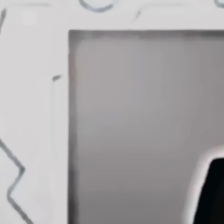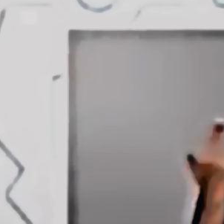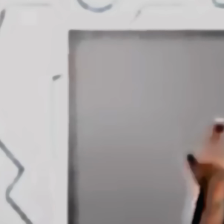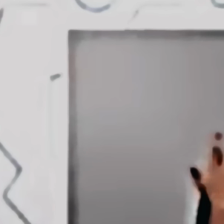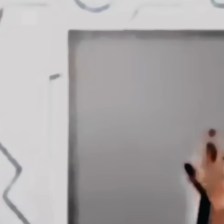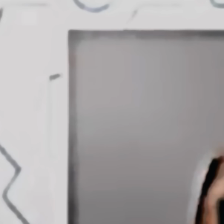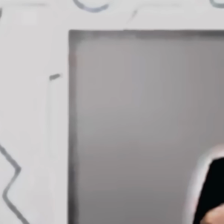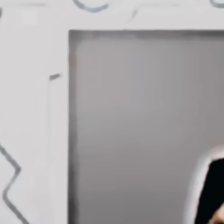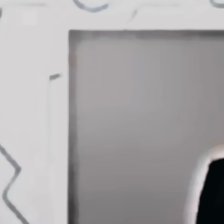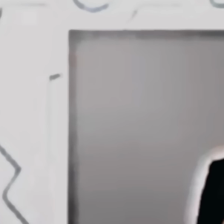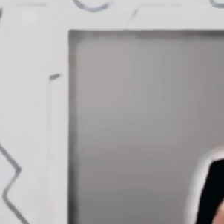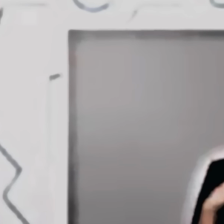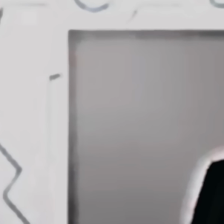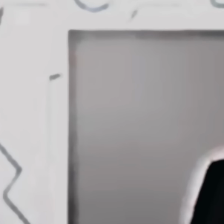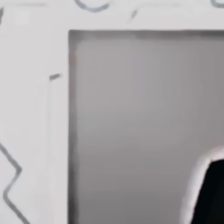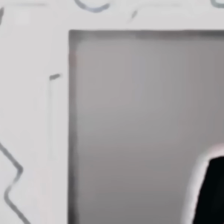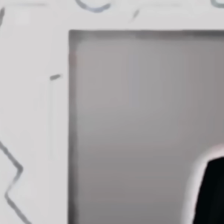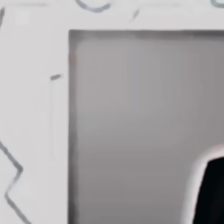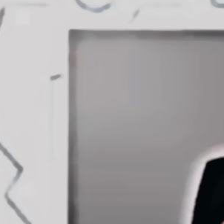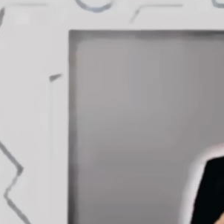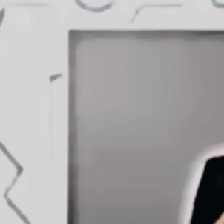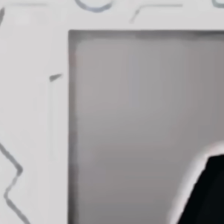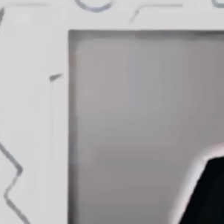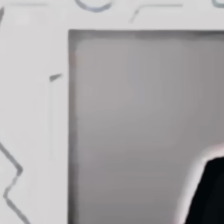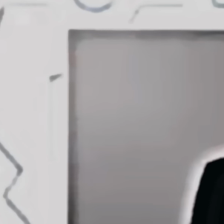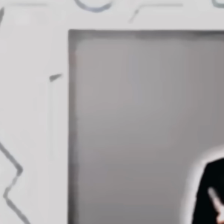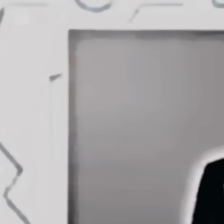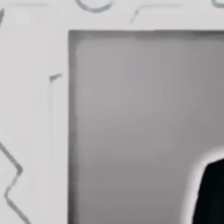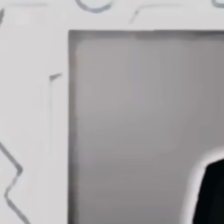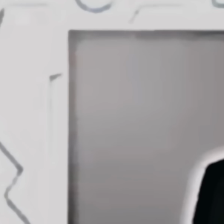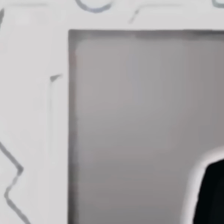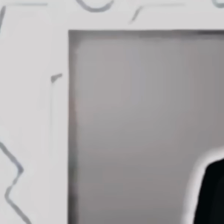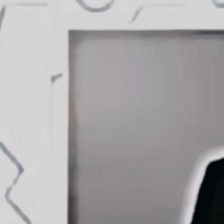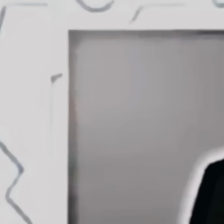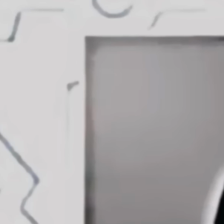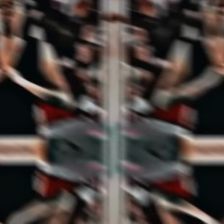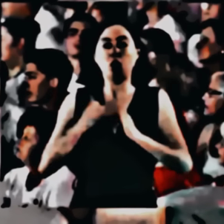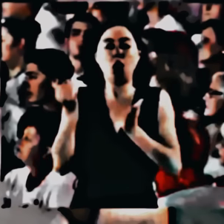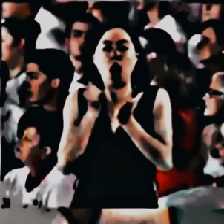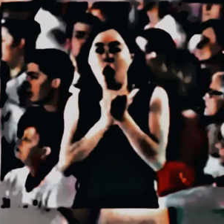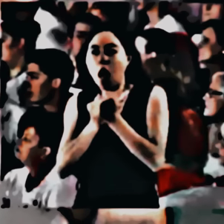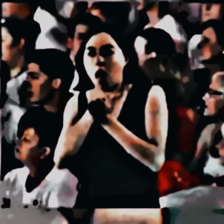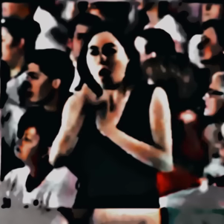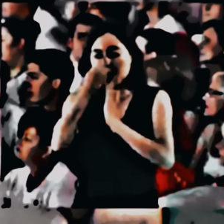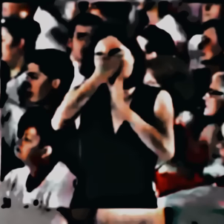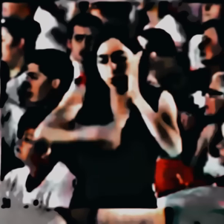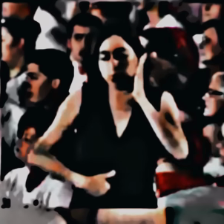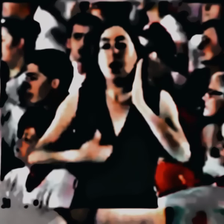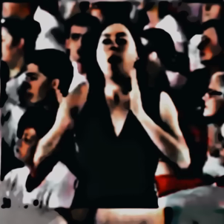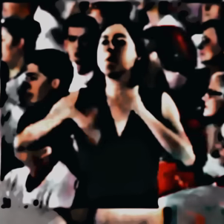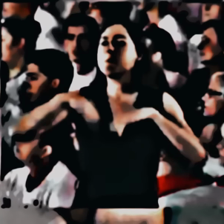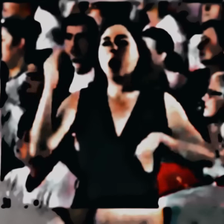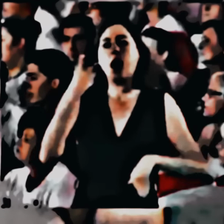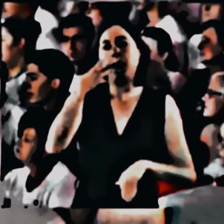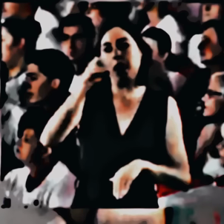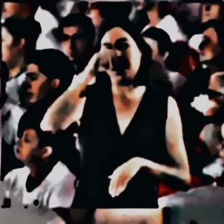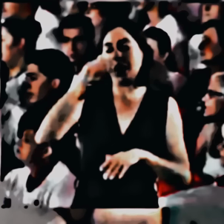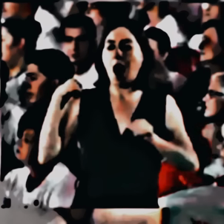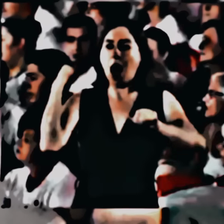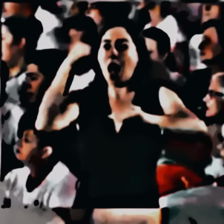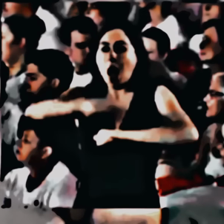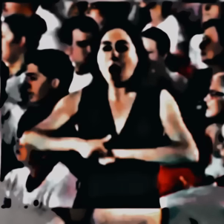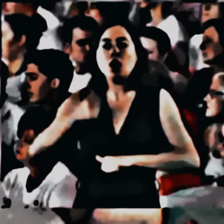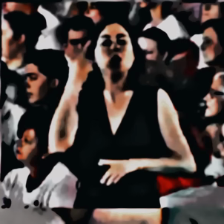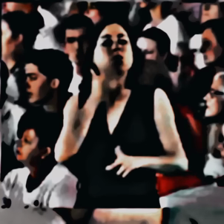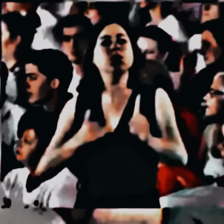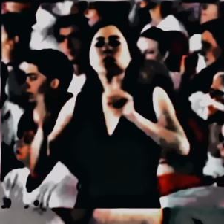año. La ubicación del mitin de este domingo ha cambiado respecto a lo que estaba anunciado inicialmente y se celebrará finalmente